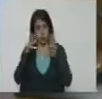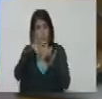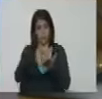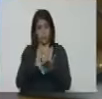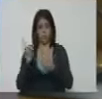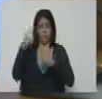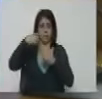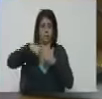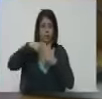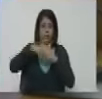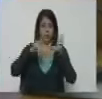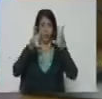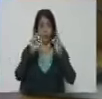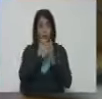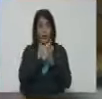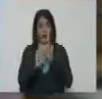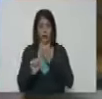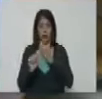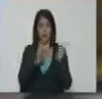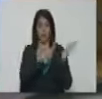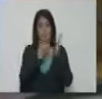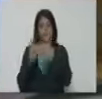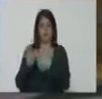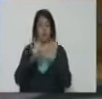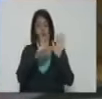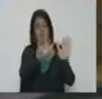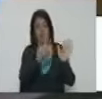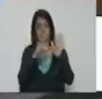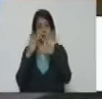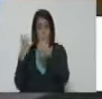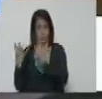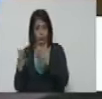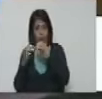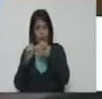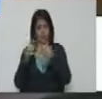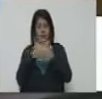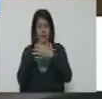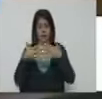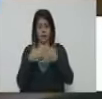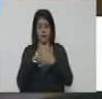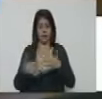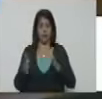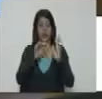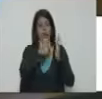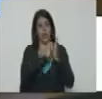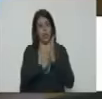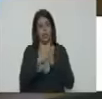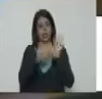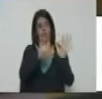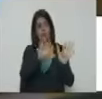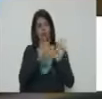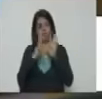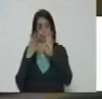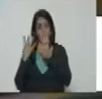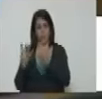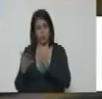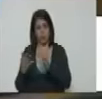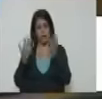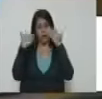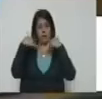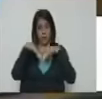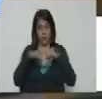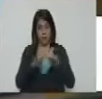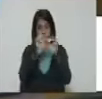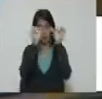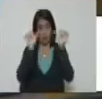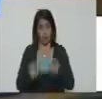aprobar la incorporación de un nuevo artículo, el cual pasa a ser el artículo 19, quedando redactado en los siguientes términos. Artículo 19.